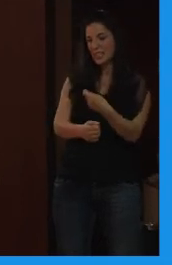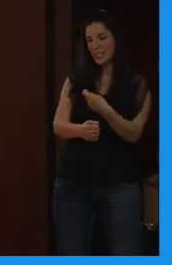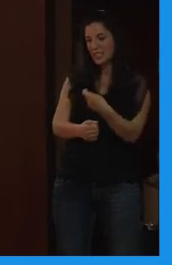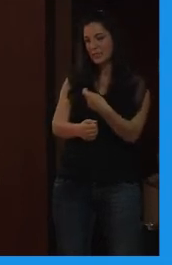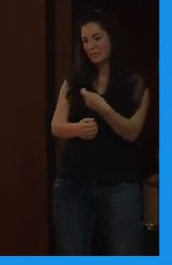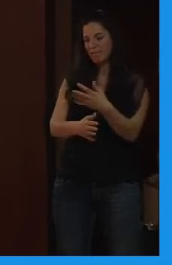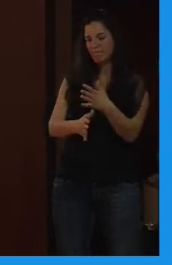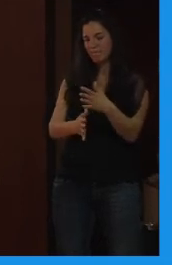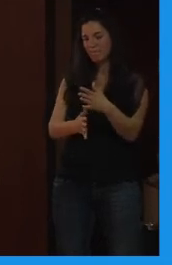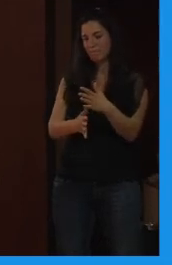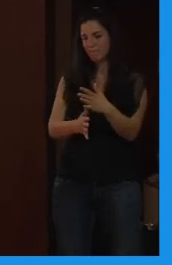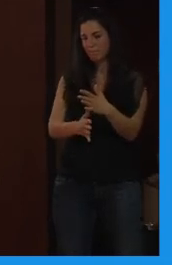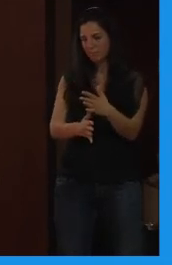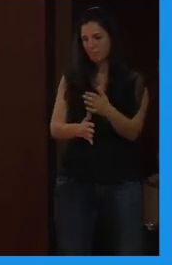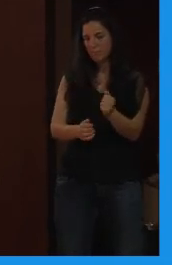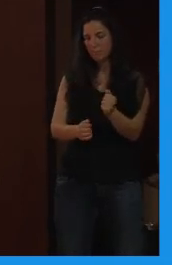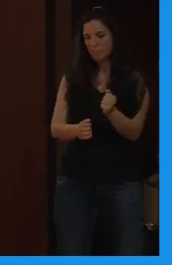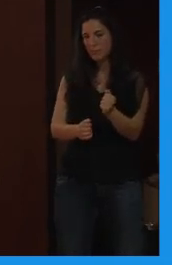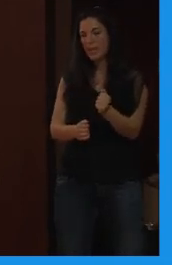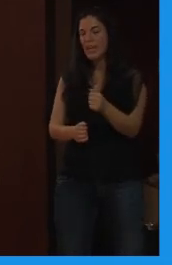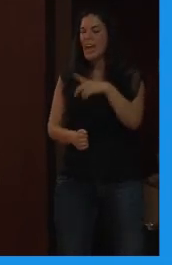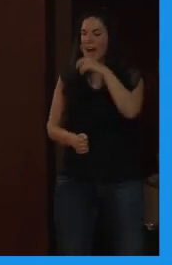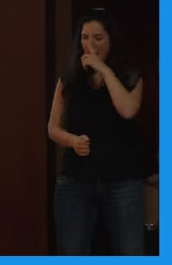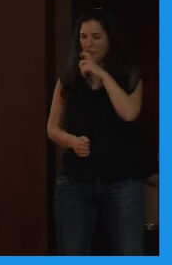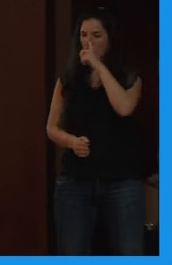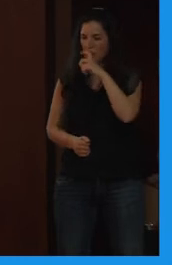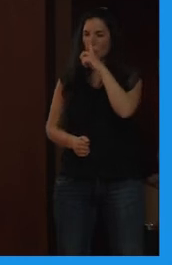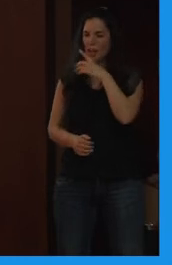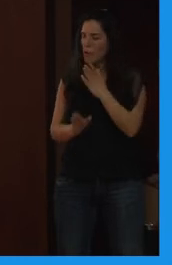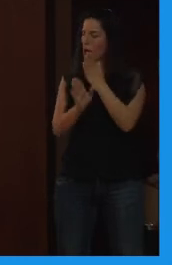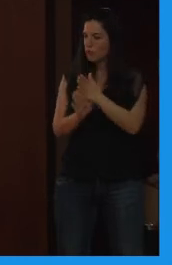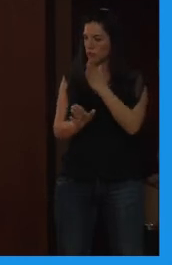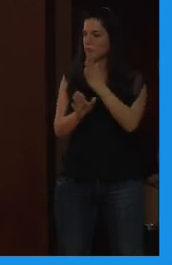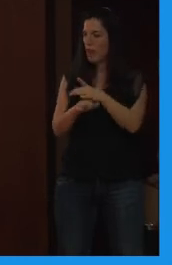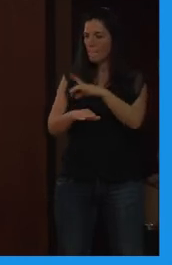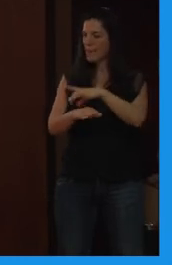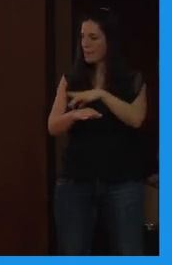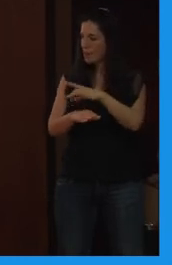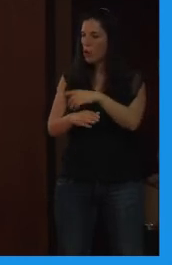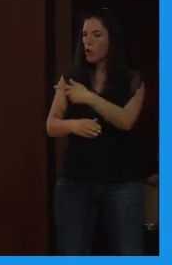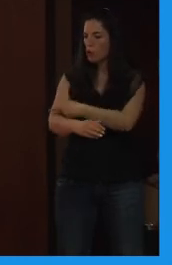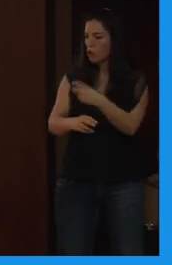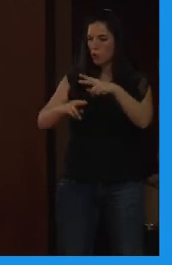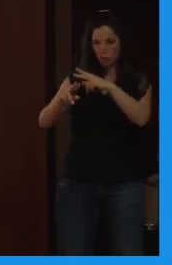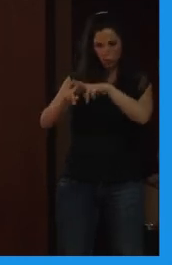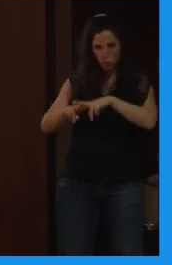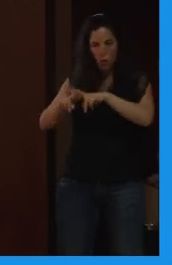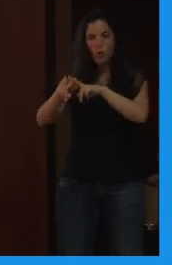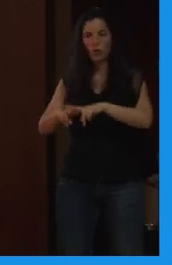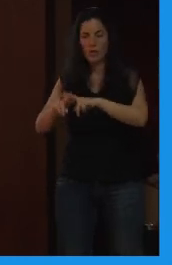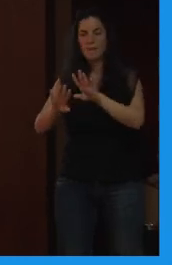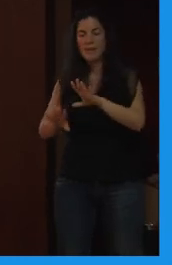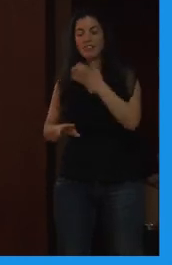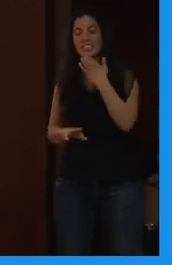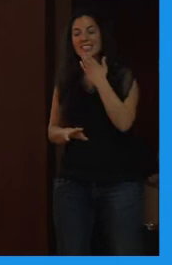normales, se hace un control anual de T4 libre y TSH. Cuando hay un hipotiroidismo, acordaros, si no, no sería necesario.